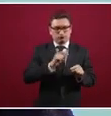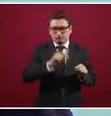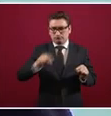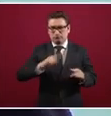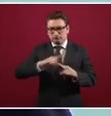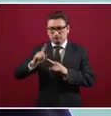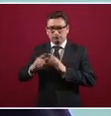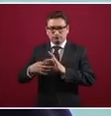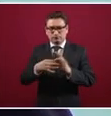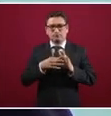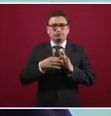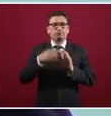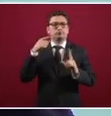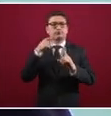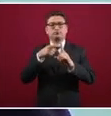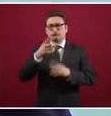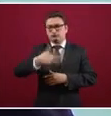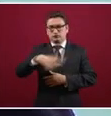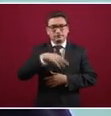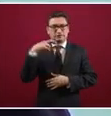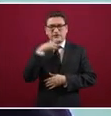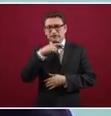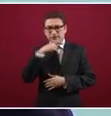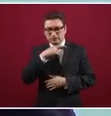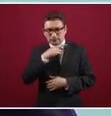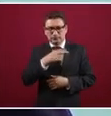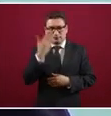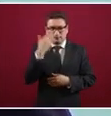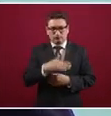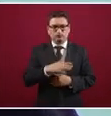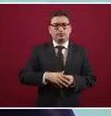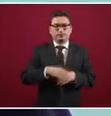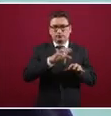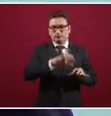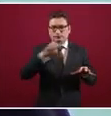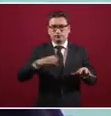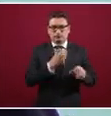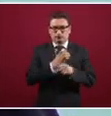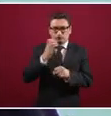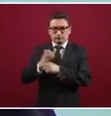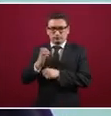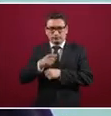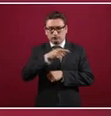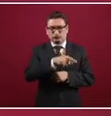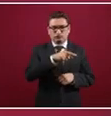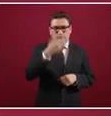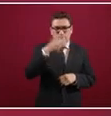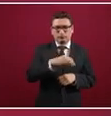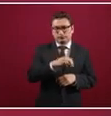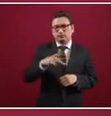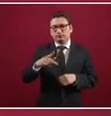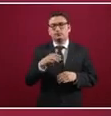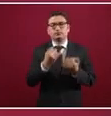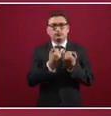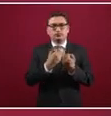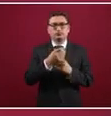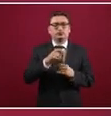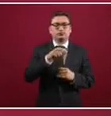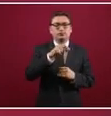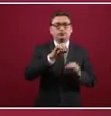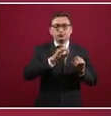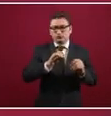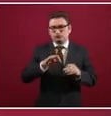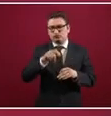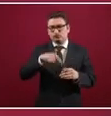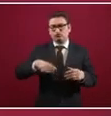para la búsqueda inmediata las fiscalías estatales la fiscalía general adjunto con las comisiones locales de